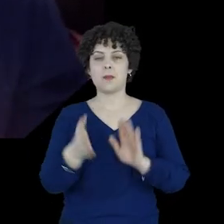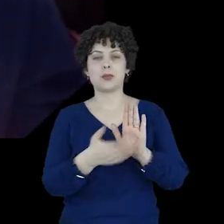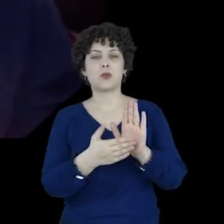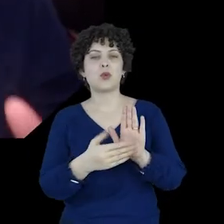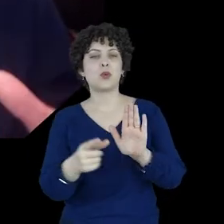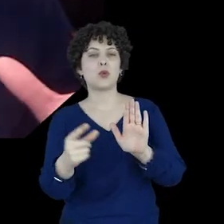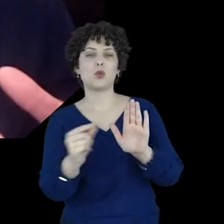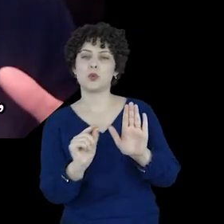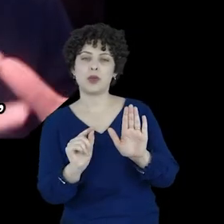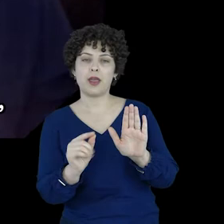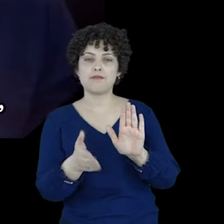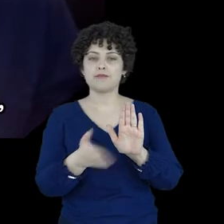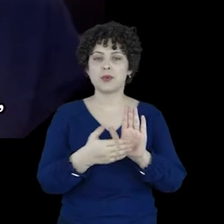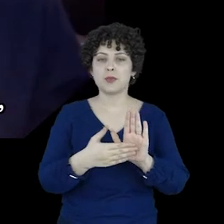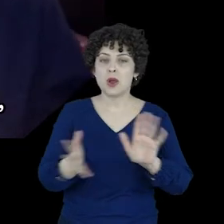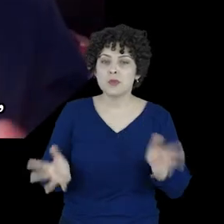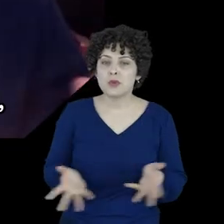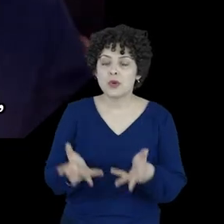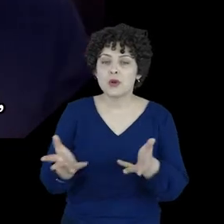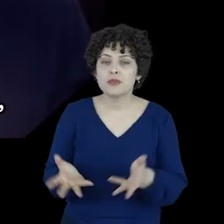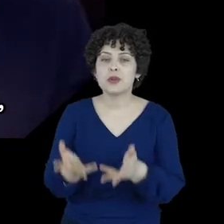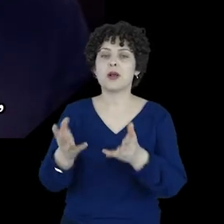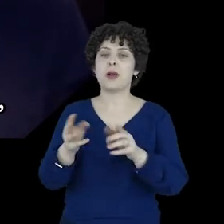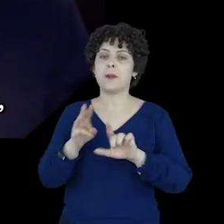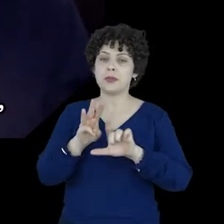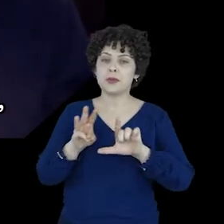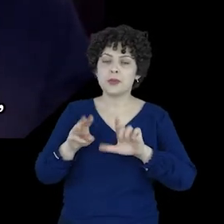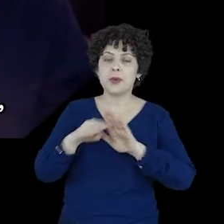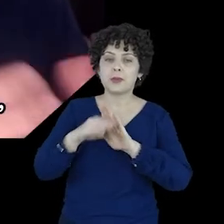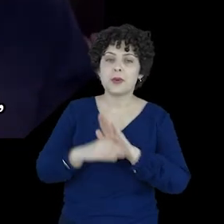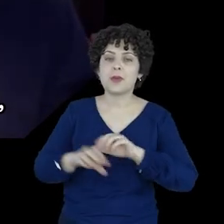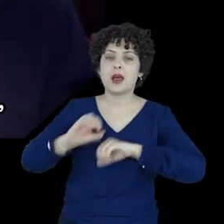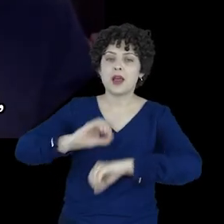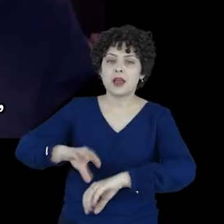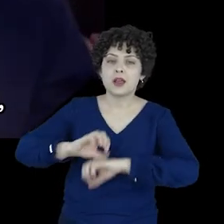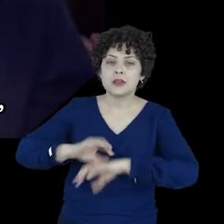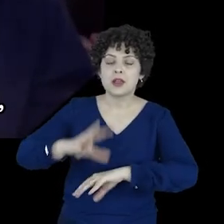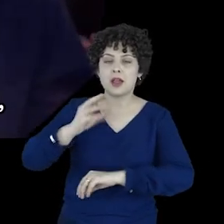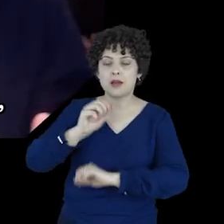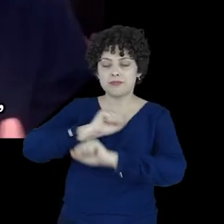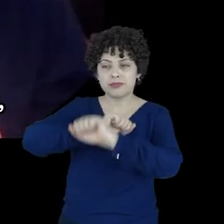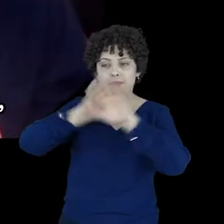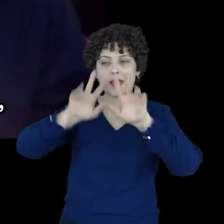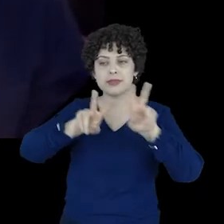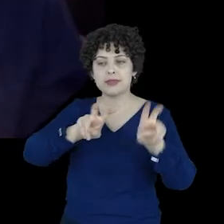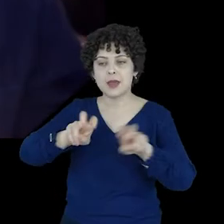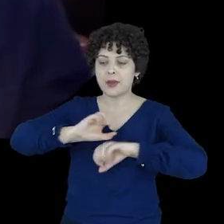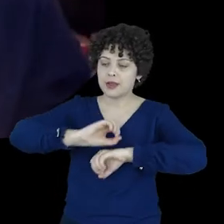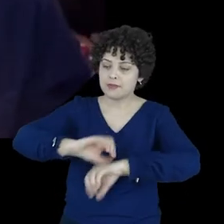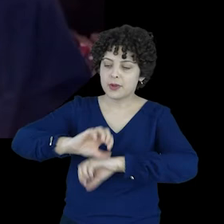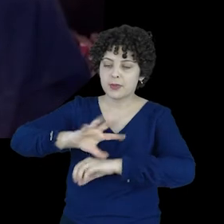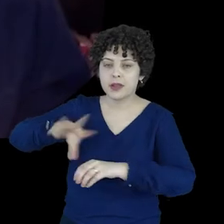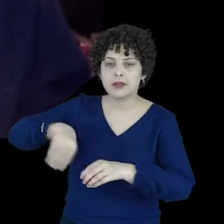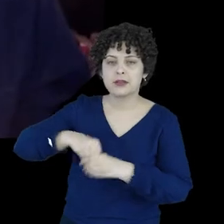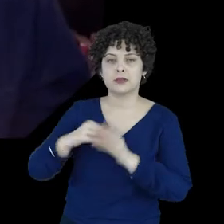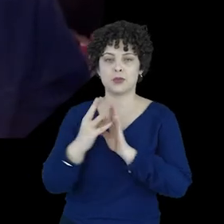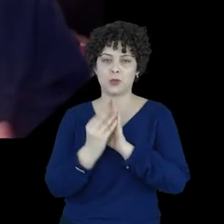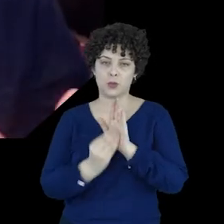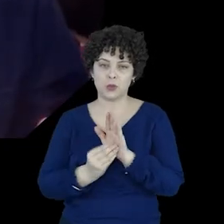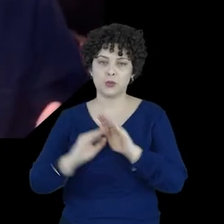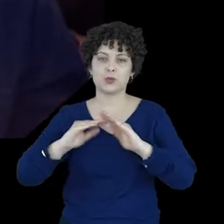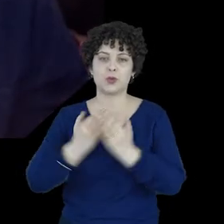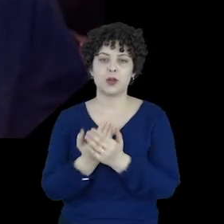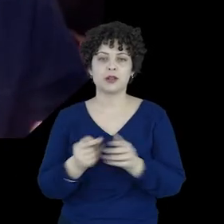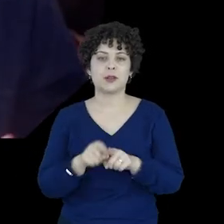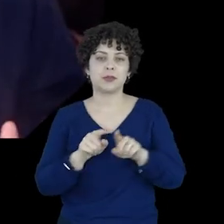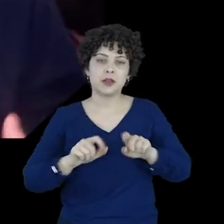es promover programas educacionales que faciliten la comprensión de esos sistemas, pero también aboga por